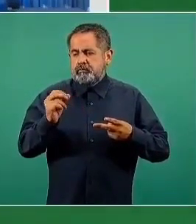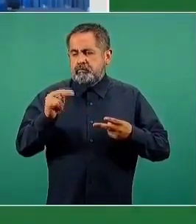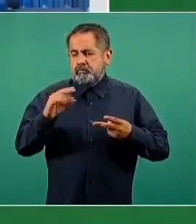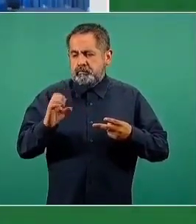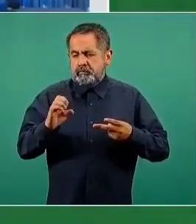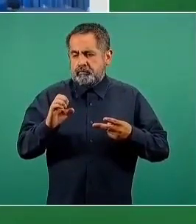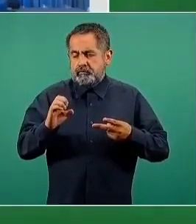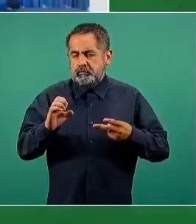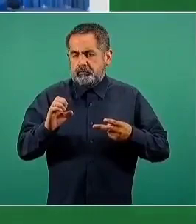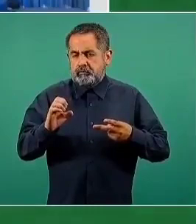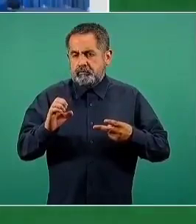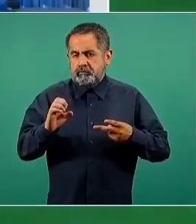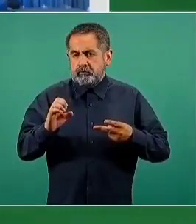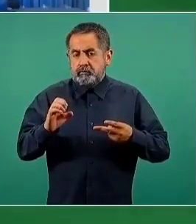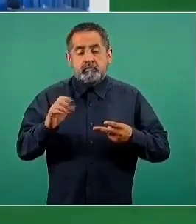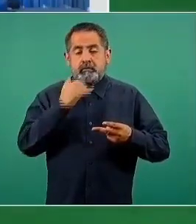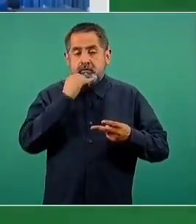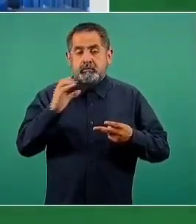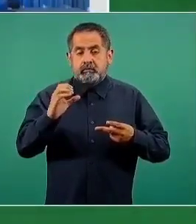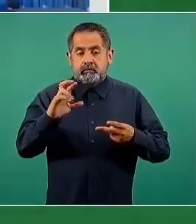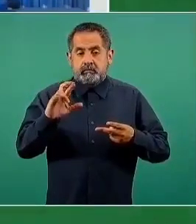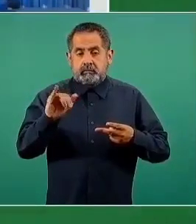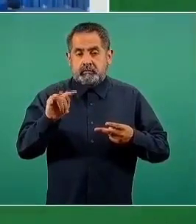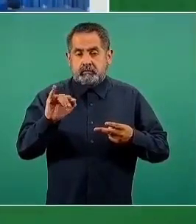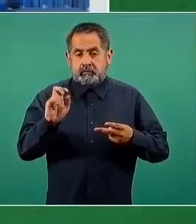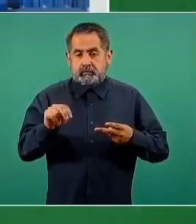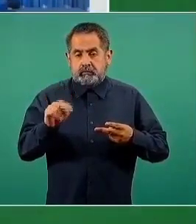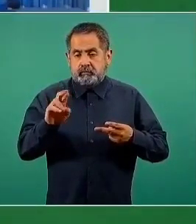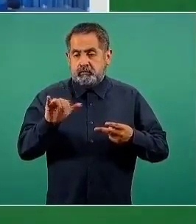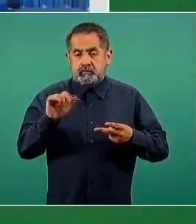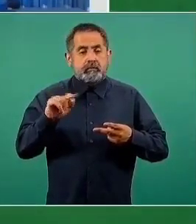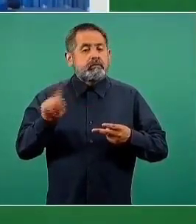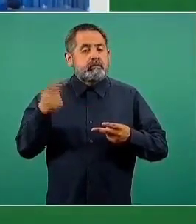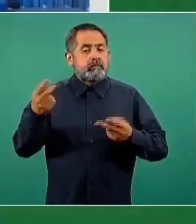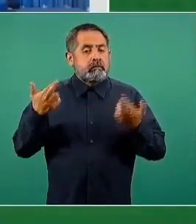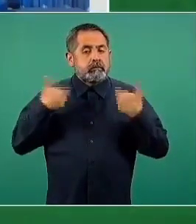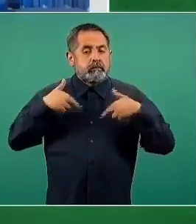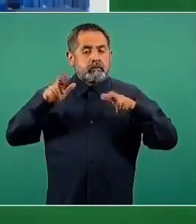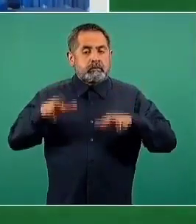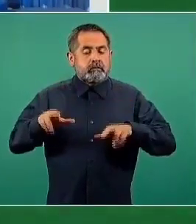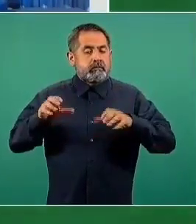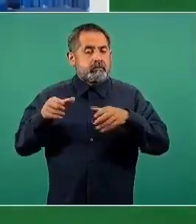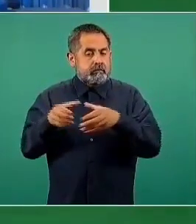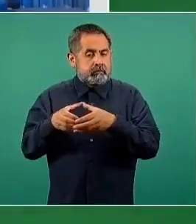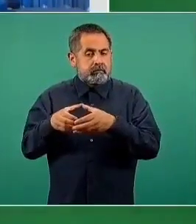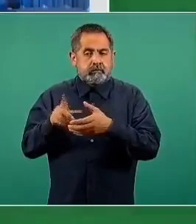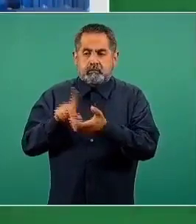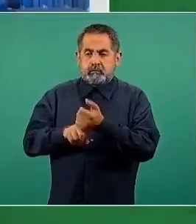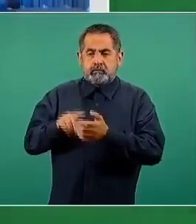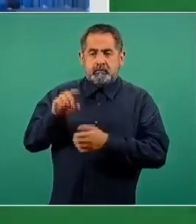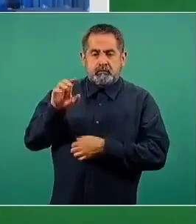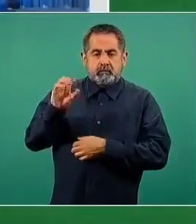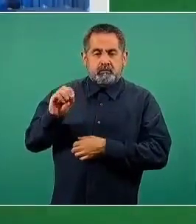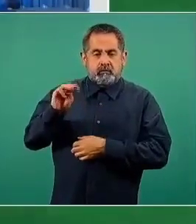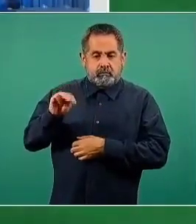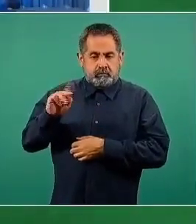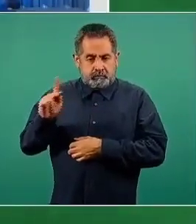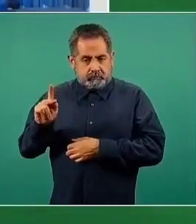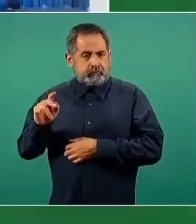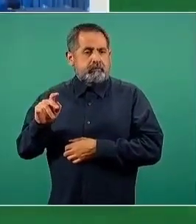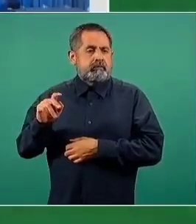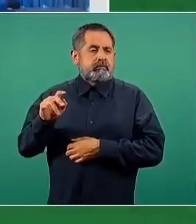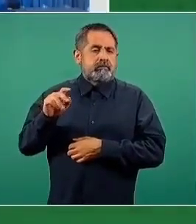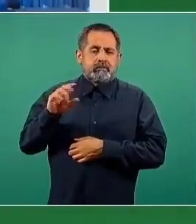León, Cristian Morales Furiman, quien es el representante de la Organización Mundial y Panamericana de la Salud